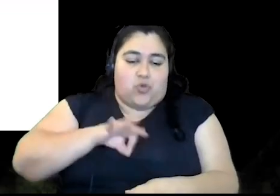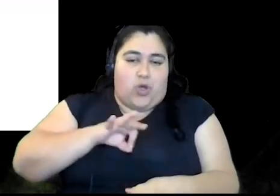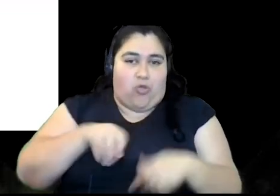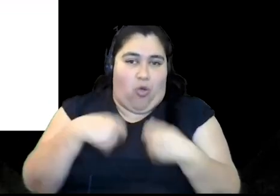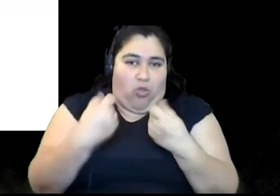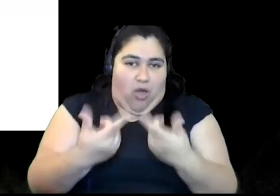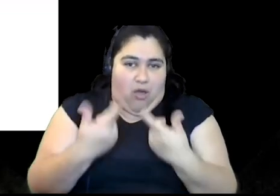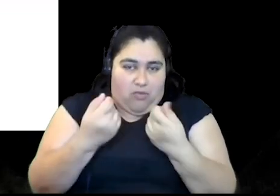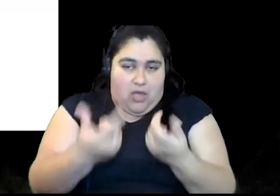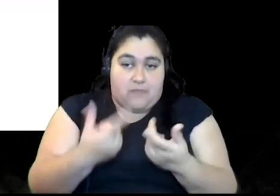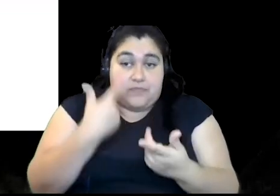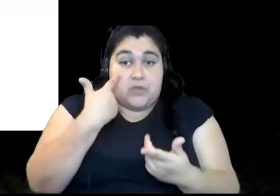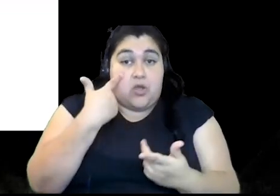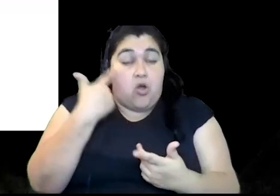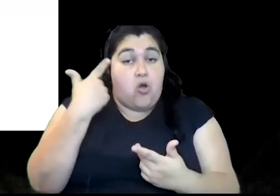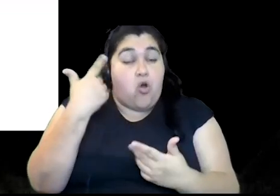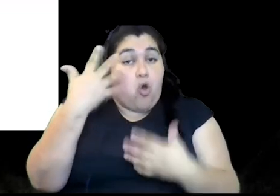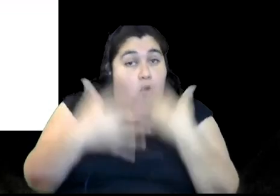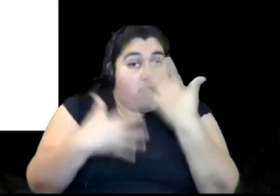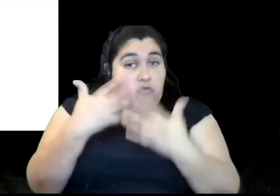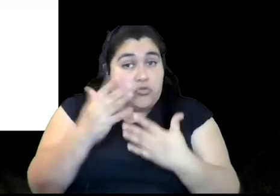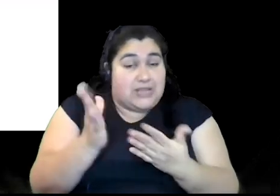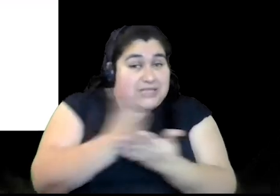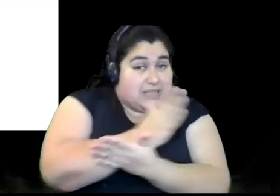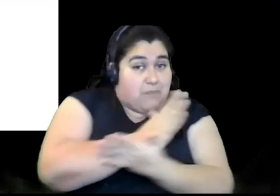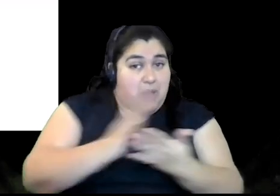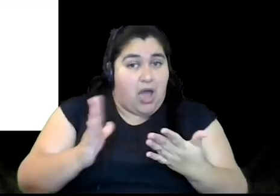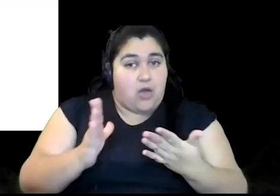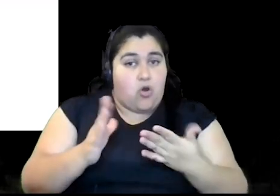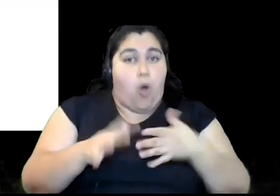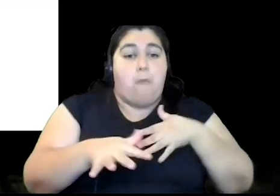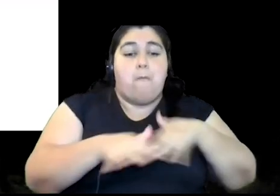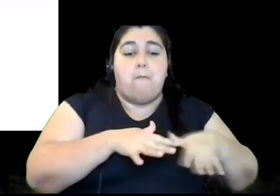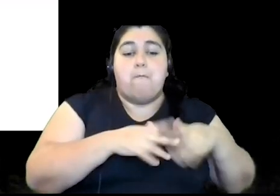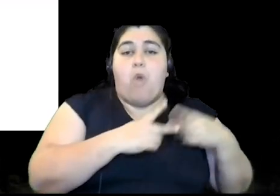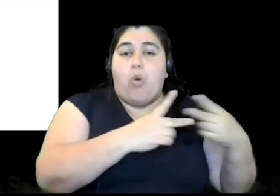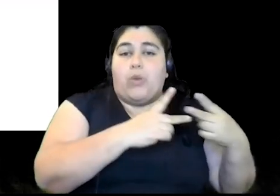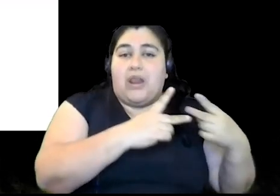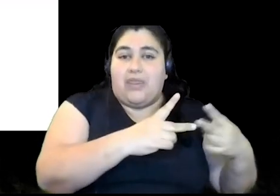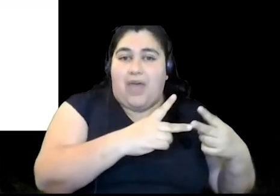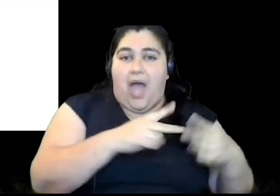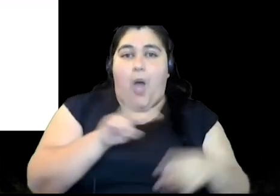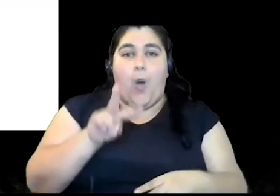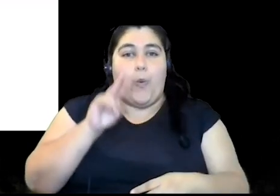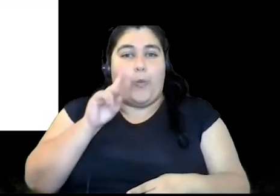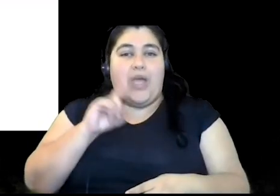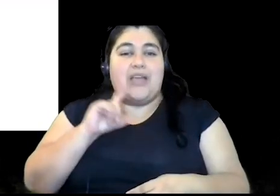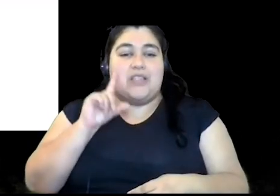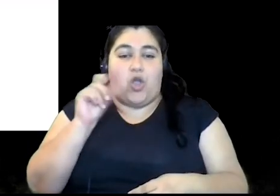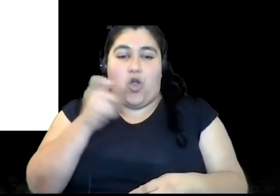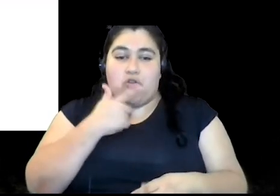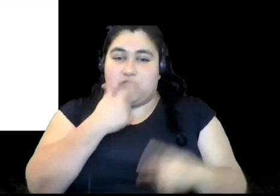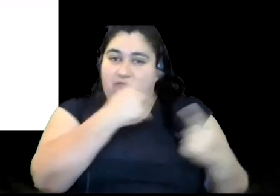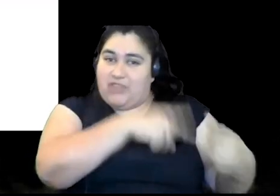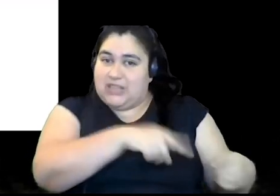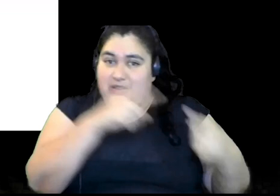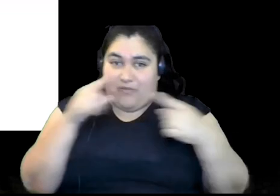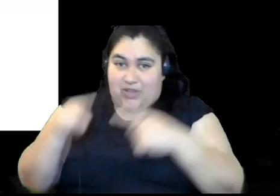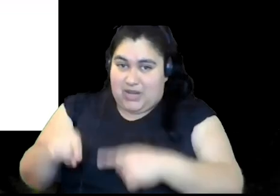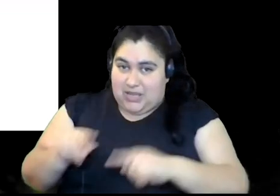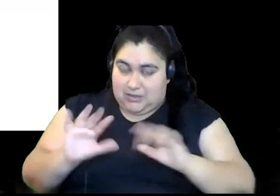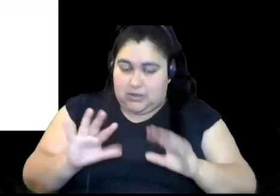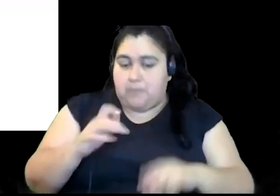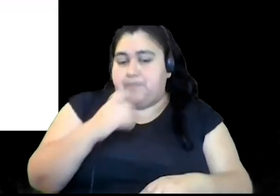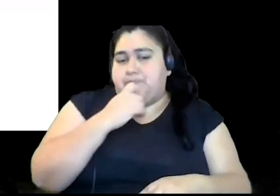no confundan viáticos con movilidad. Este es viático cuando ustedes deben, eh,